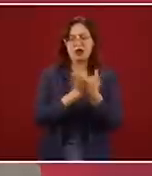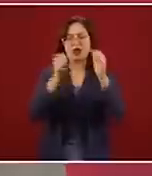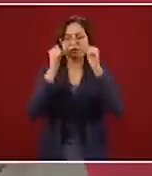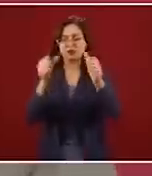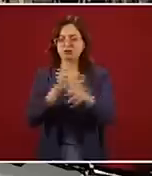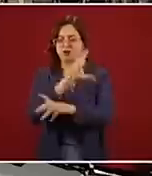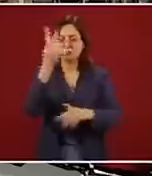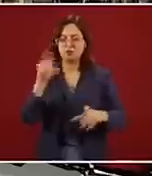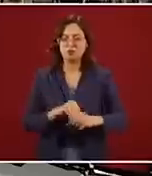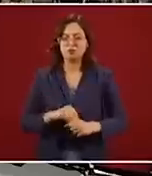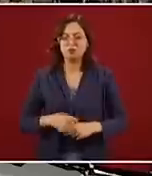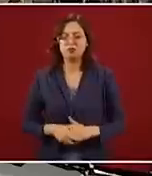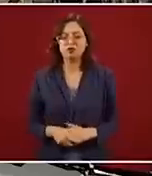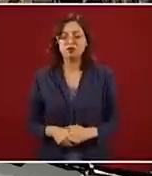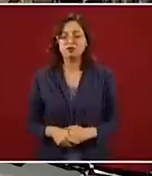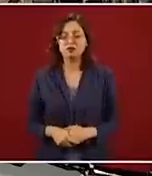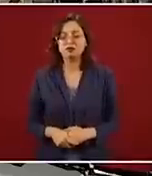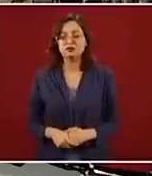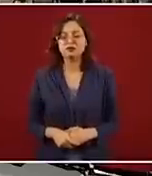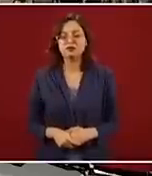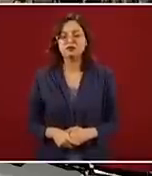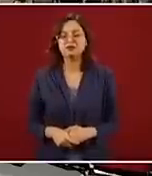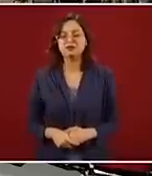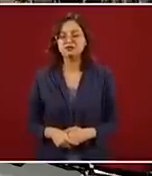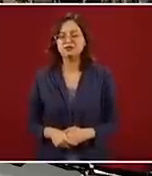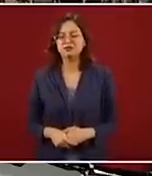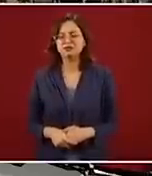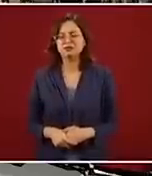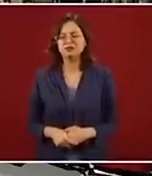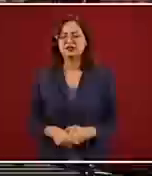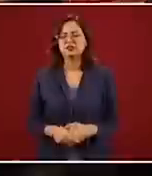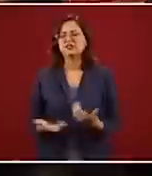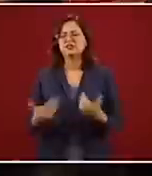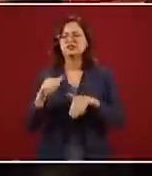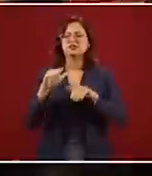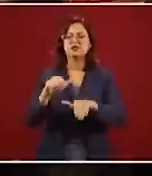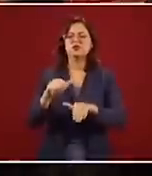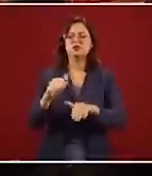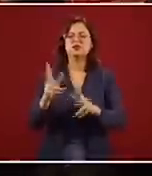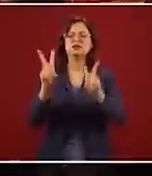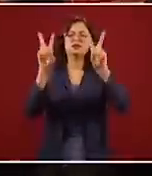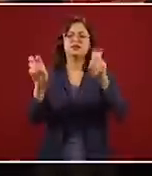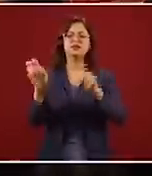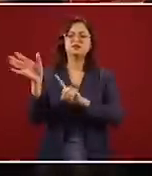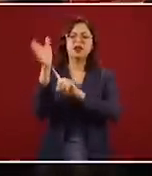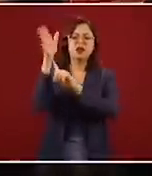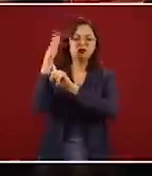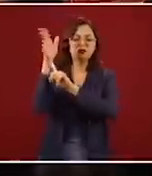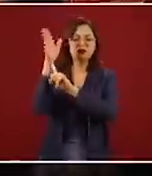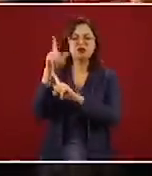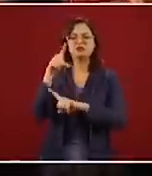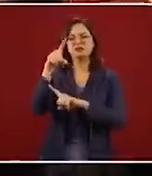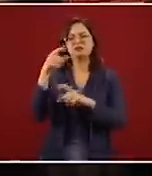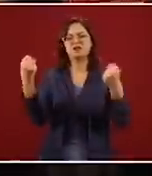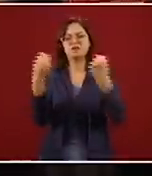todo sentido. Muy rápido. En materia de las ambulancias en la frontera norte, se ve que no llegó